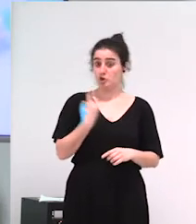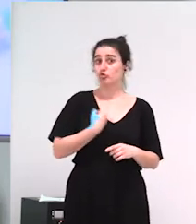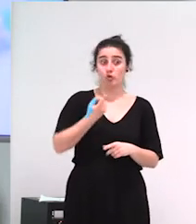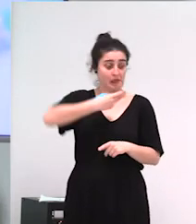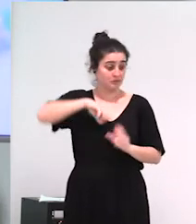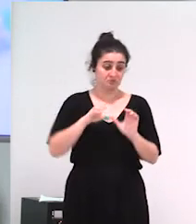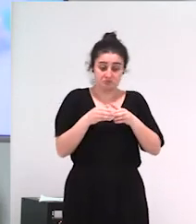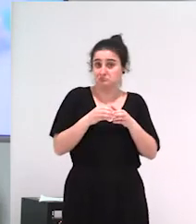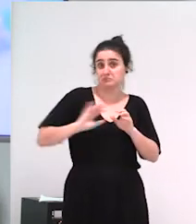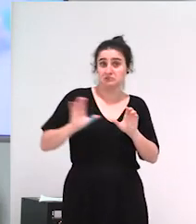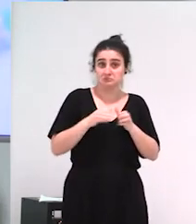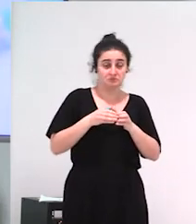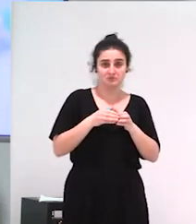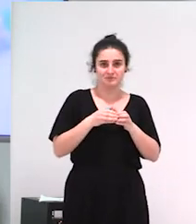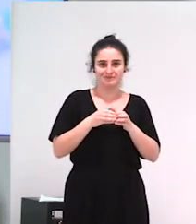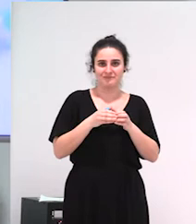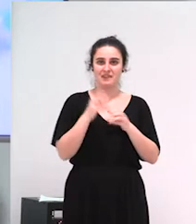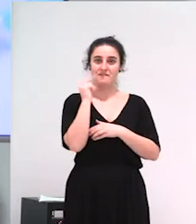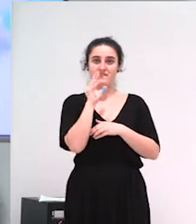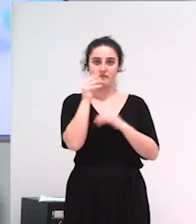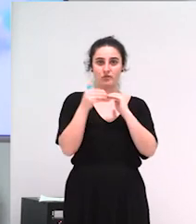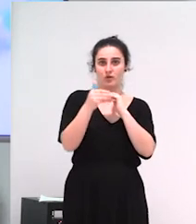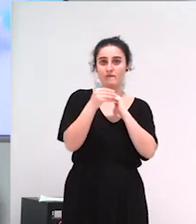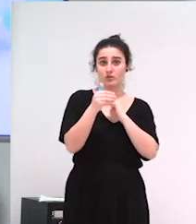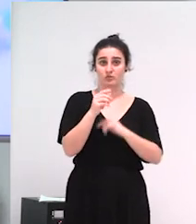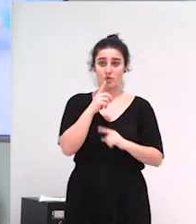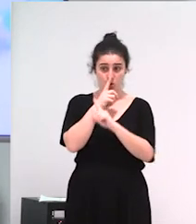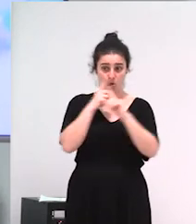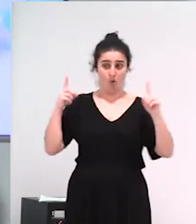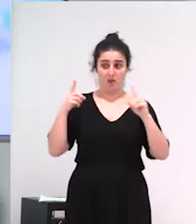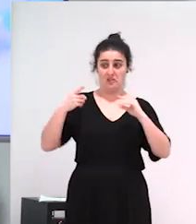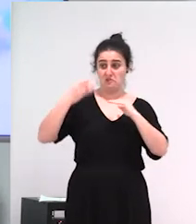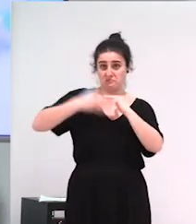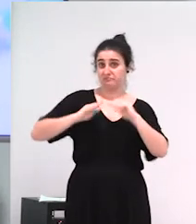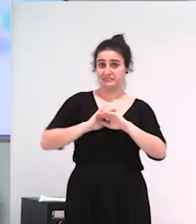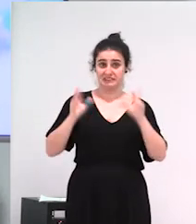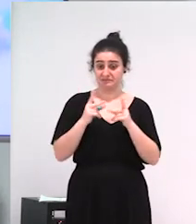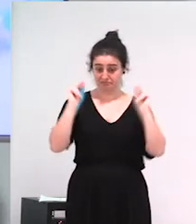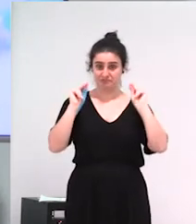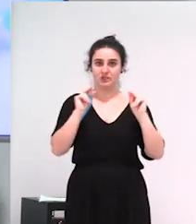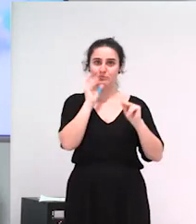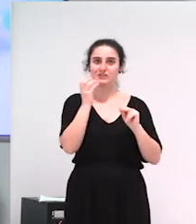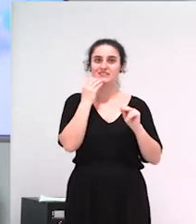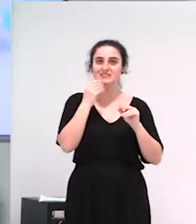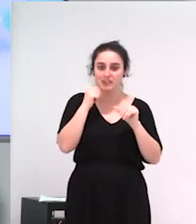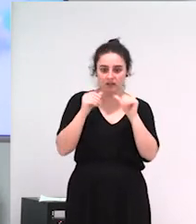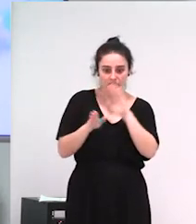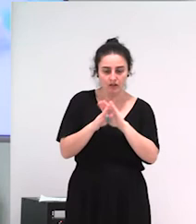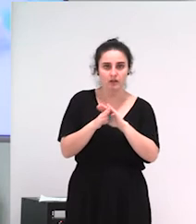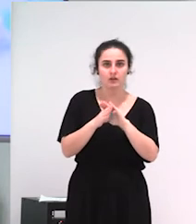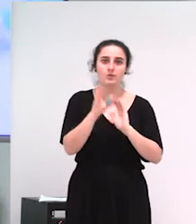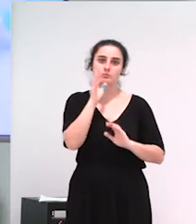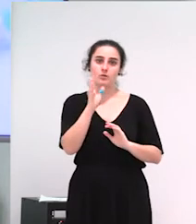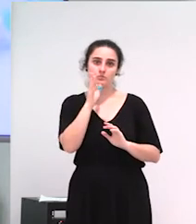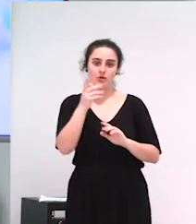solas, Fridays for Future no hubiera pasado del primer año, porque justamente si se crece es porque somos